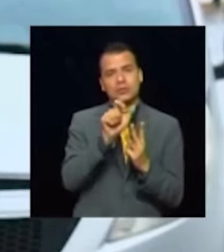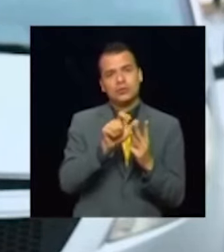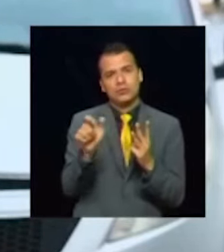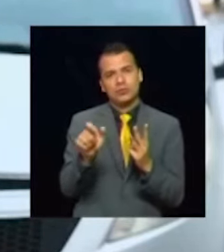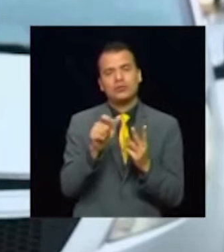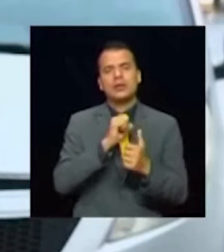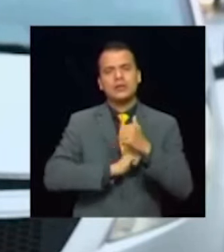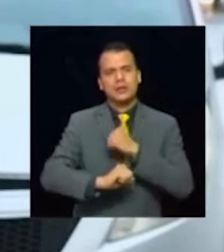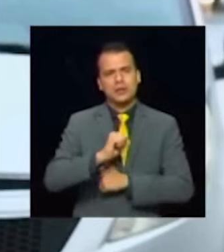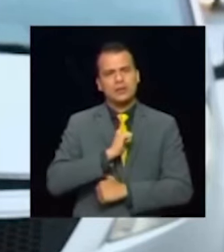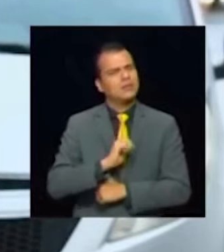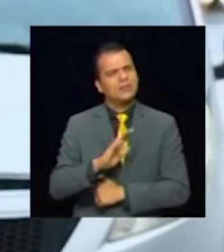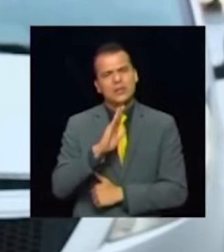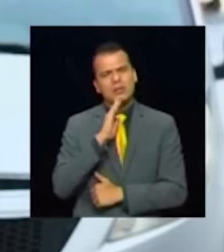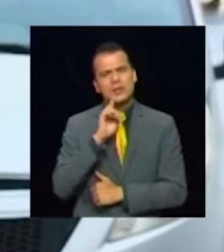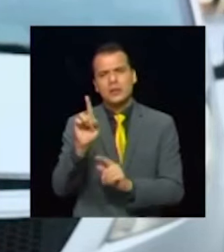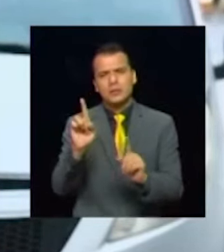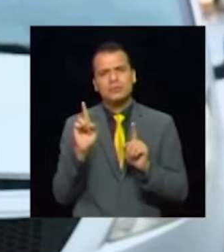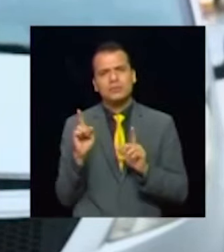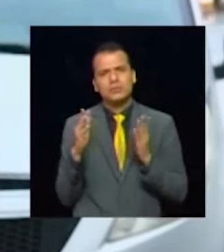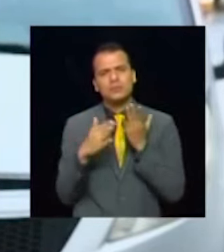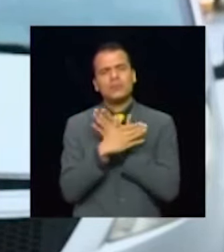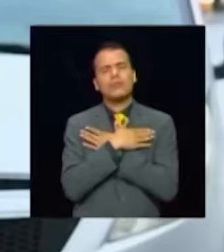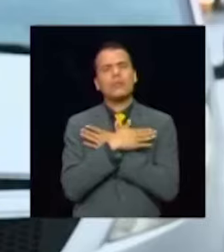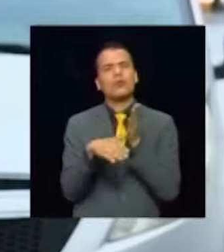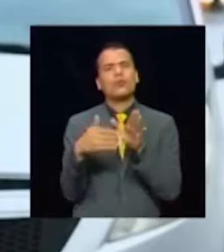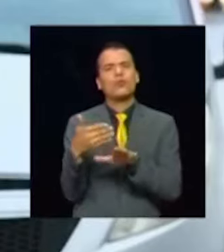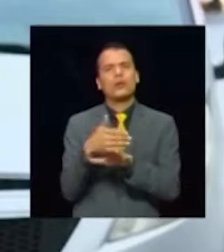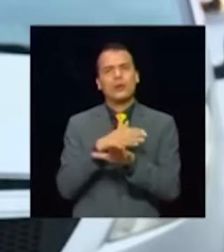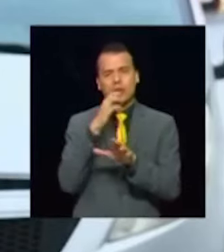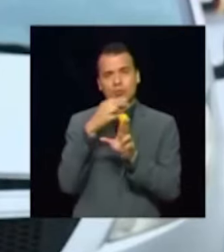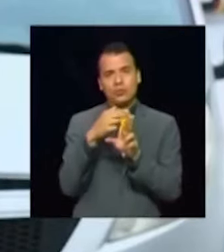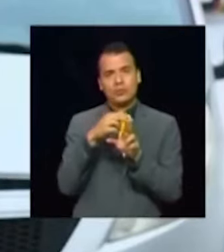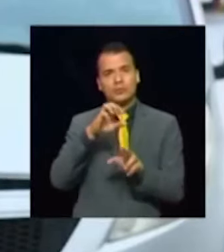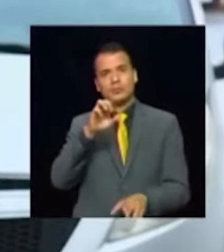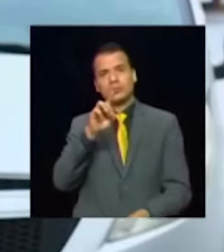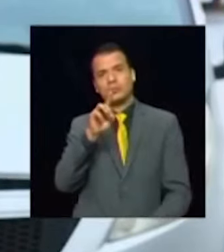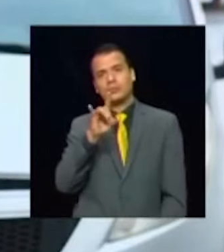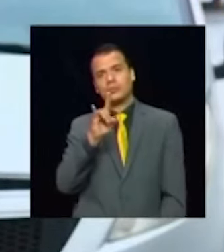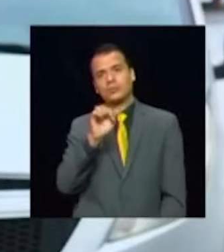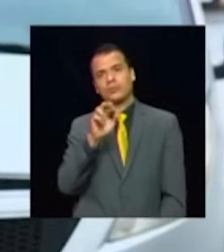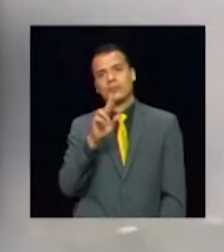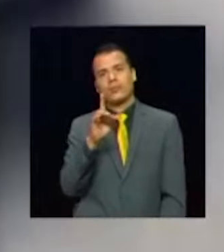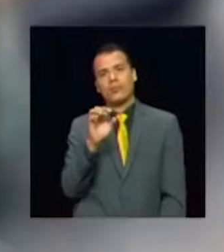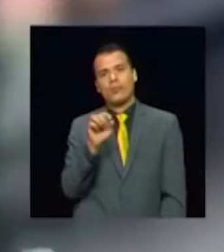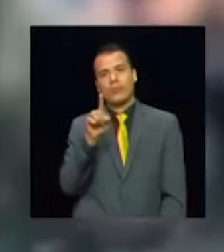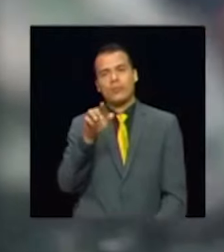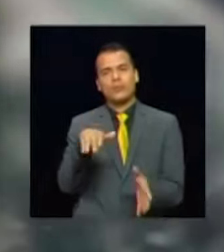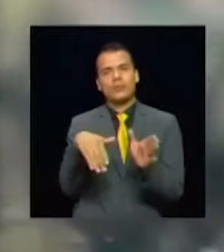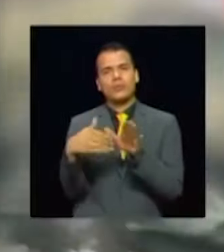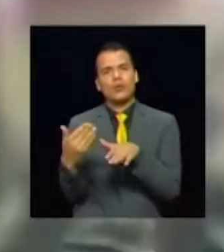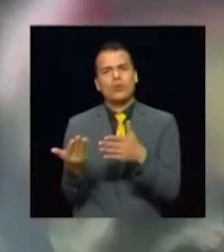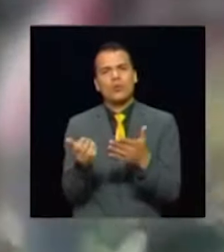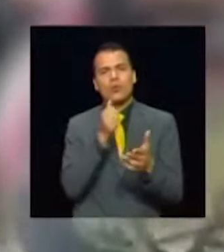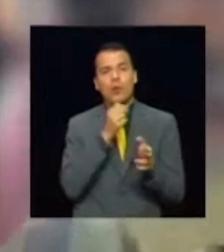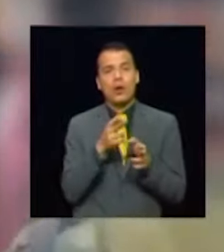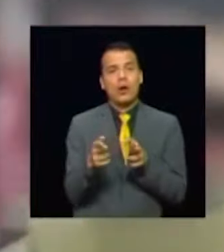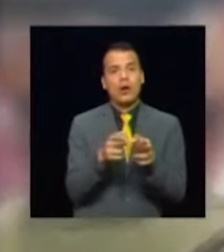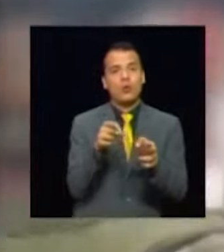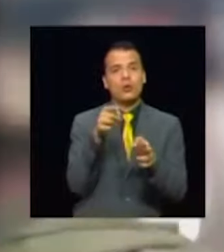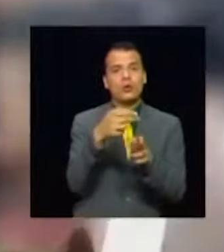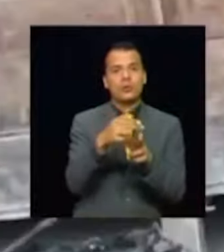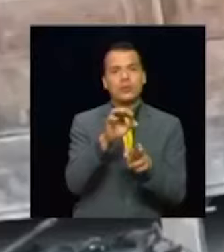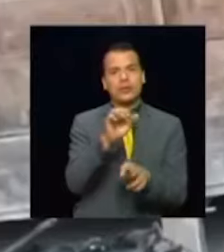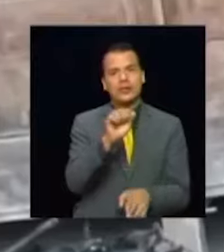honras fúnebres del soldado profesional Jaime Eduardo Caicedo, quien murió ahogado tras caer al río San Juan. Subversivos del